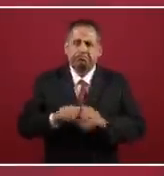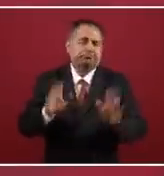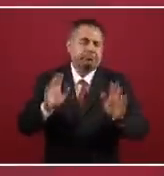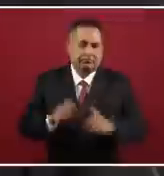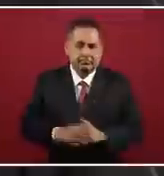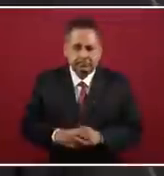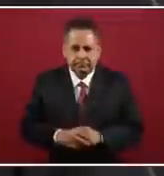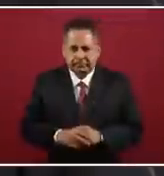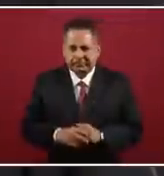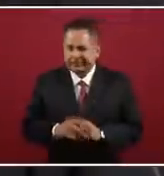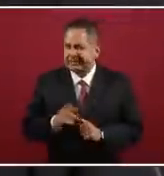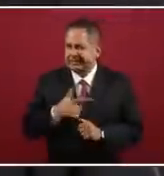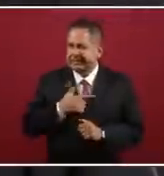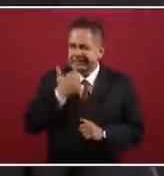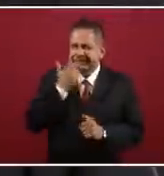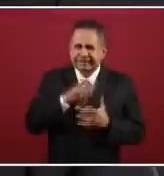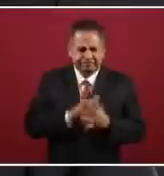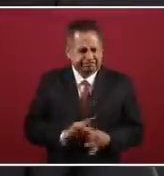Me atrae mucho